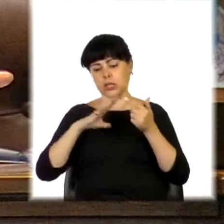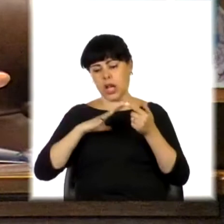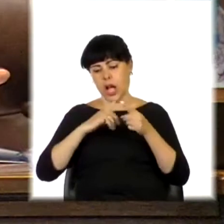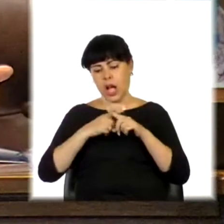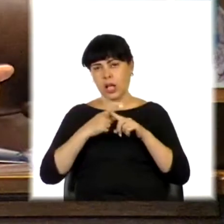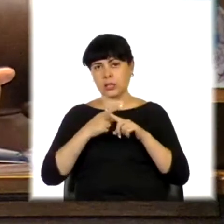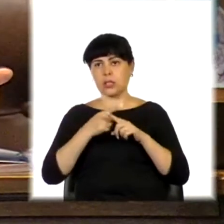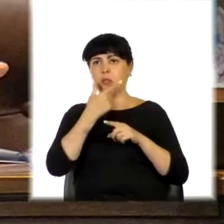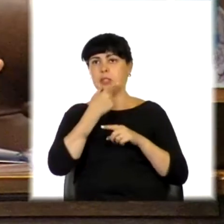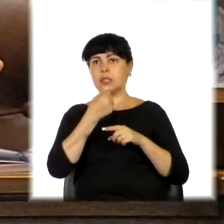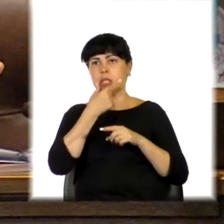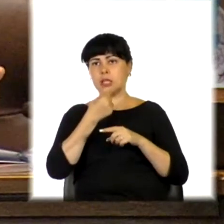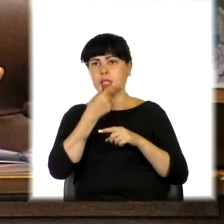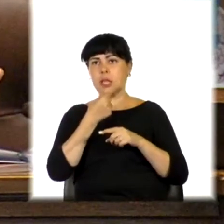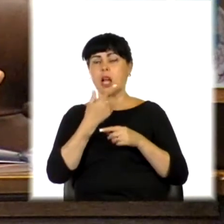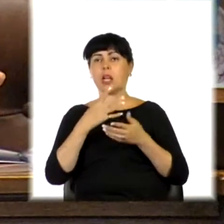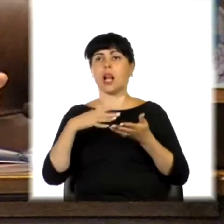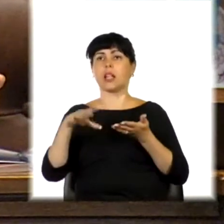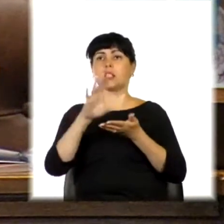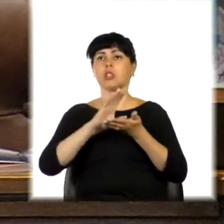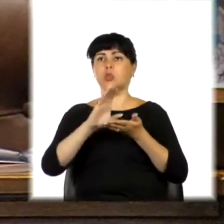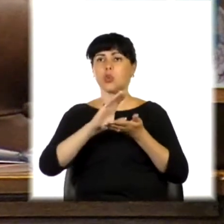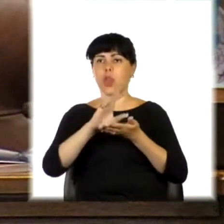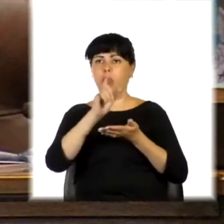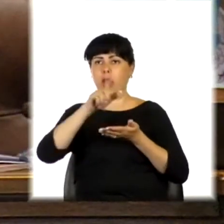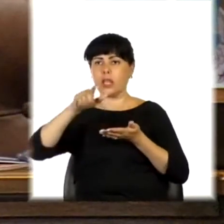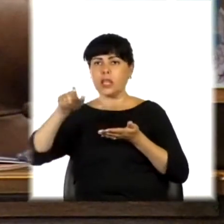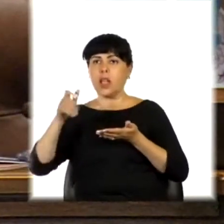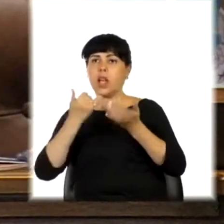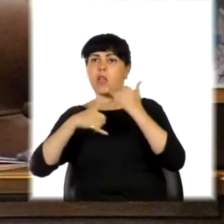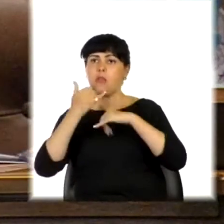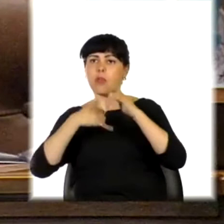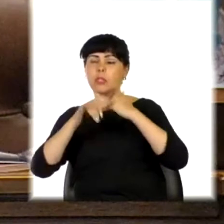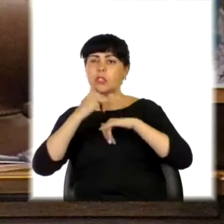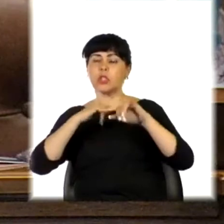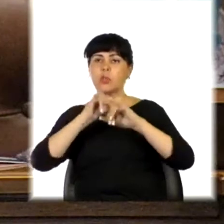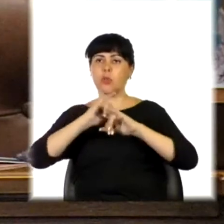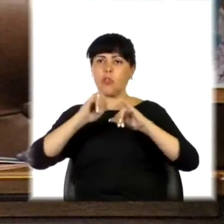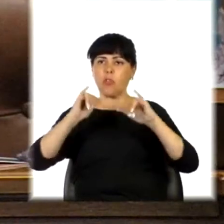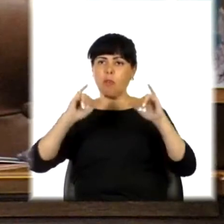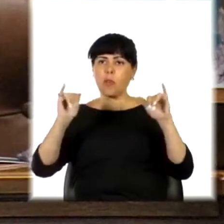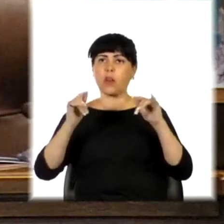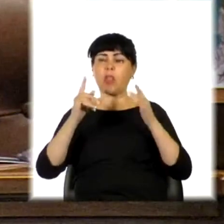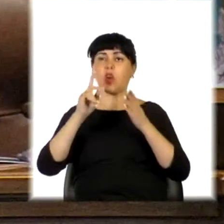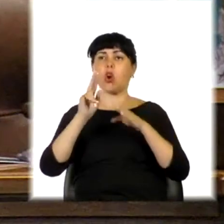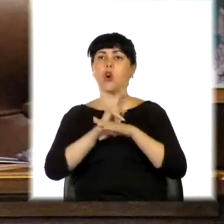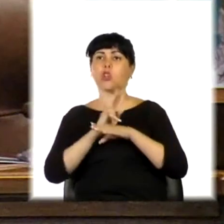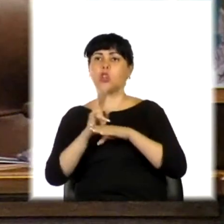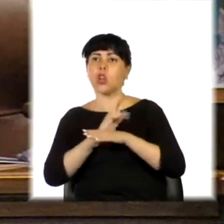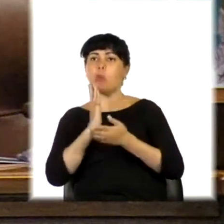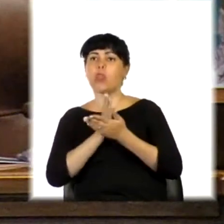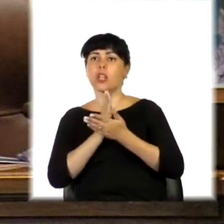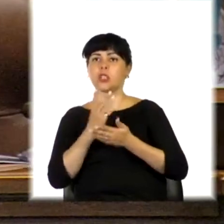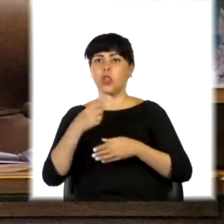hace es facilitar a la ciudadanía el acceso a la información y promover el ejercicio de contralor como un derecho de todos